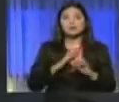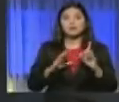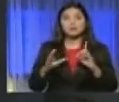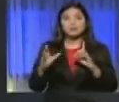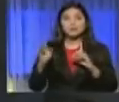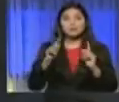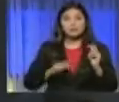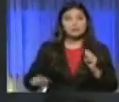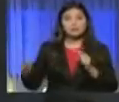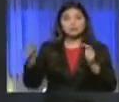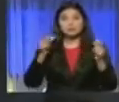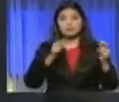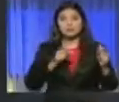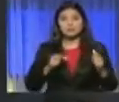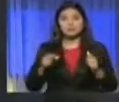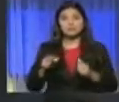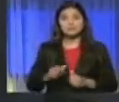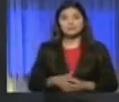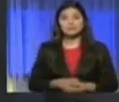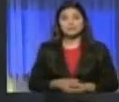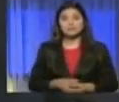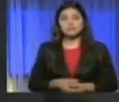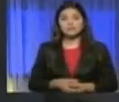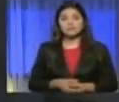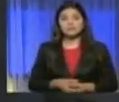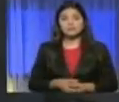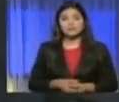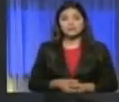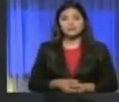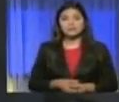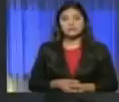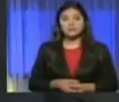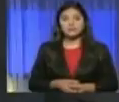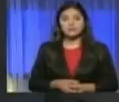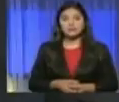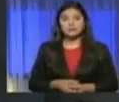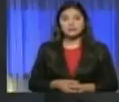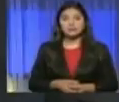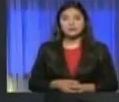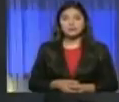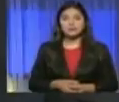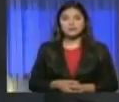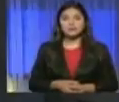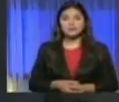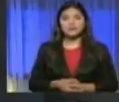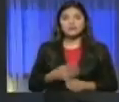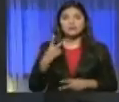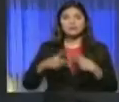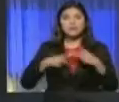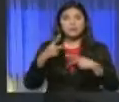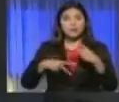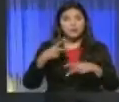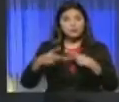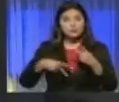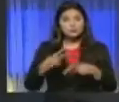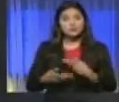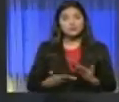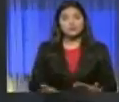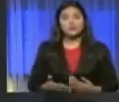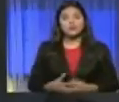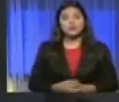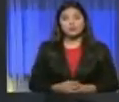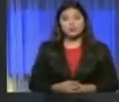monoeconomía de petróleo hacia el modelo de producción multifacética.